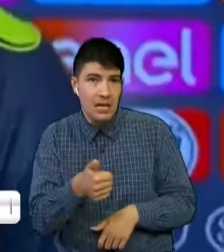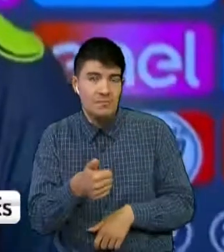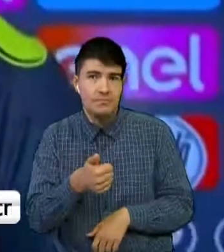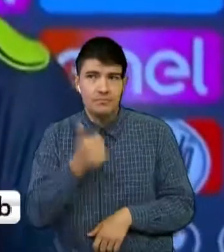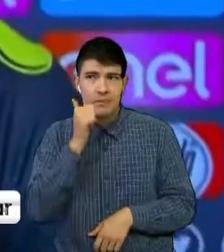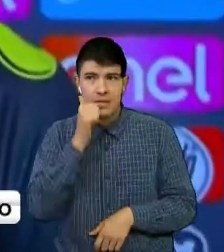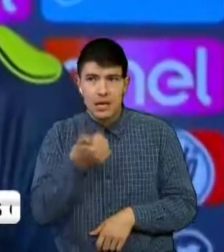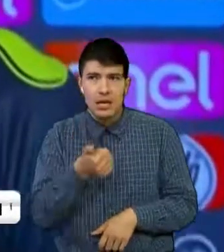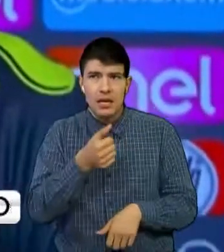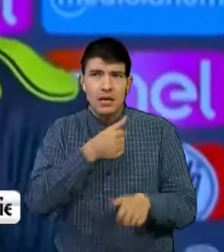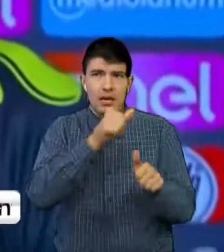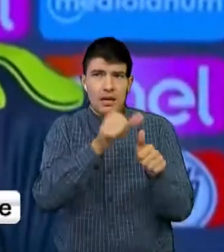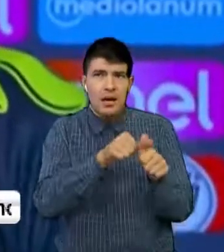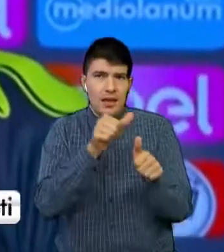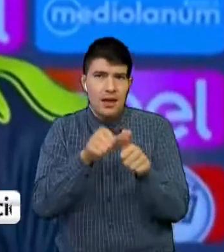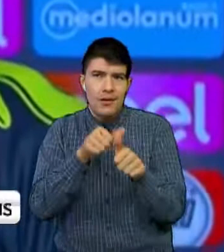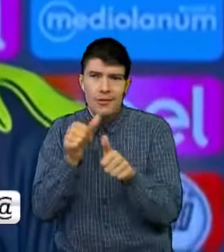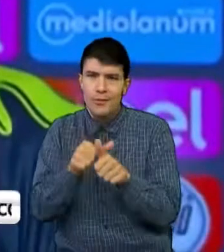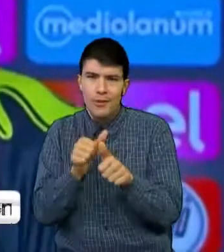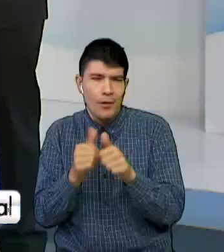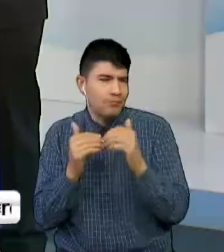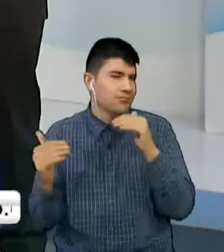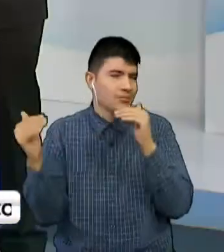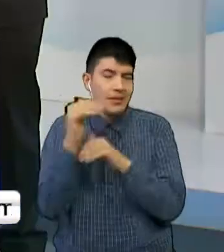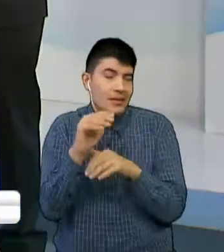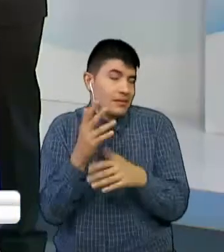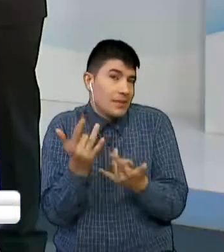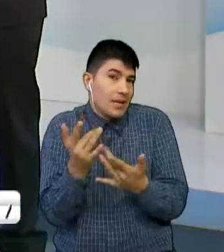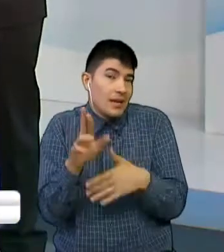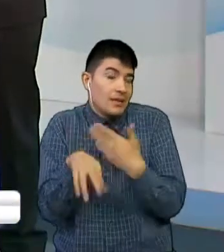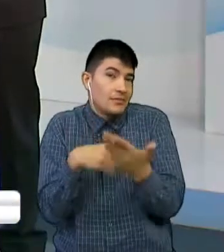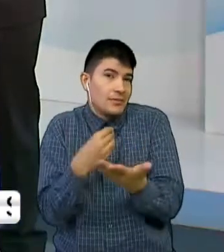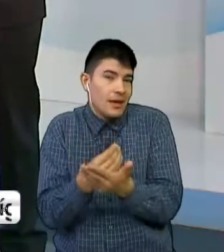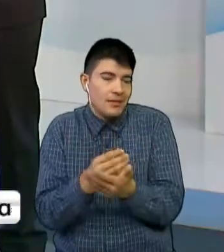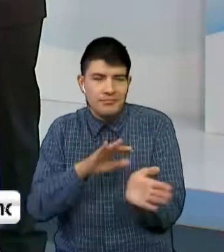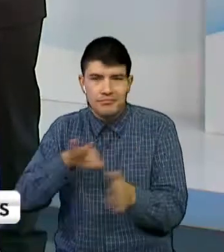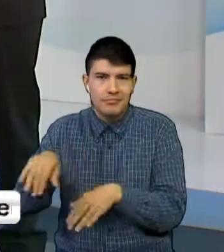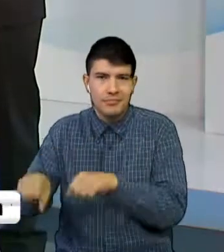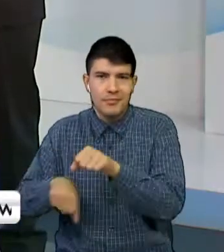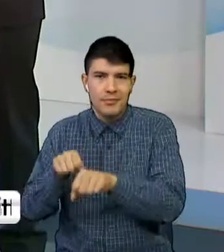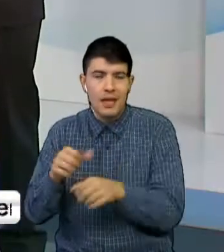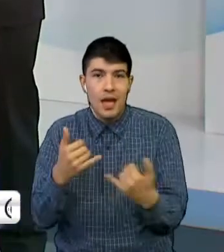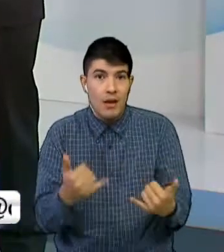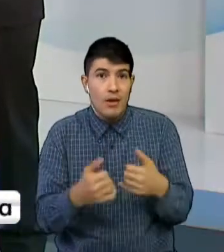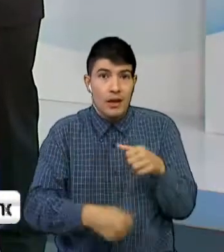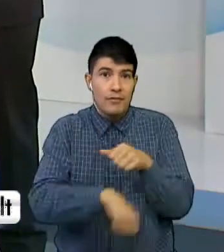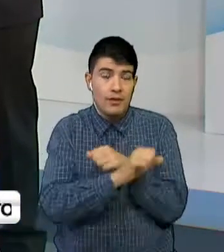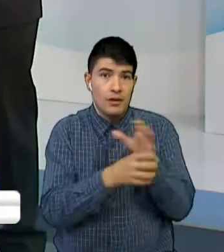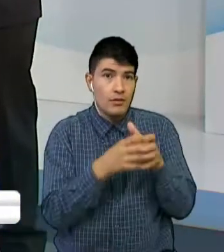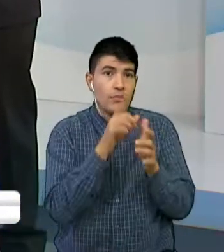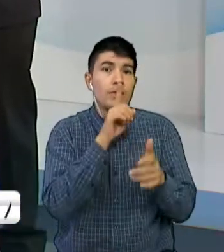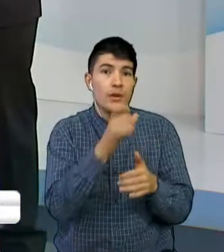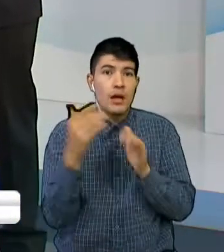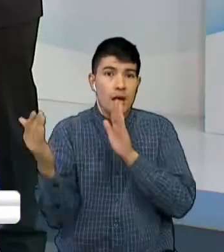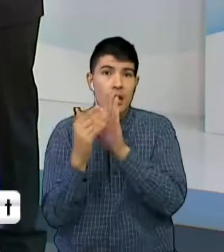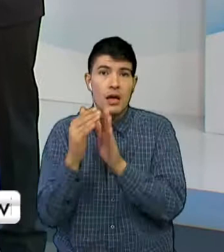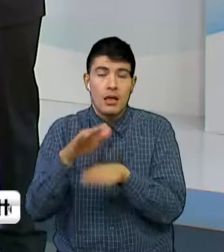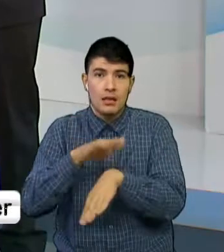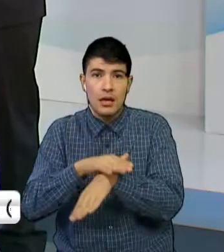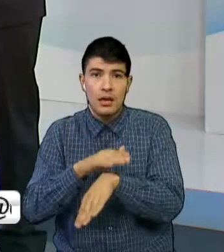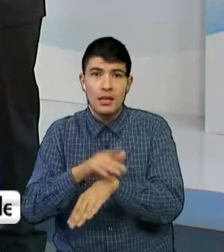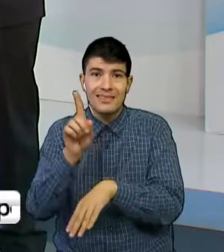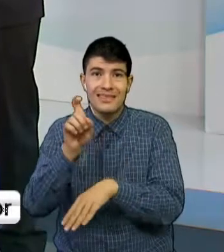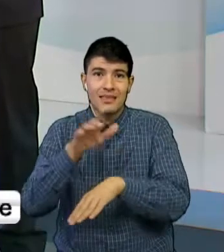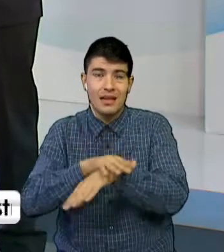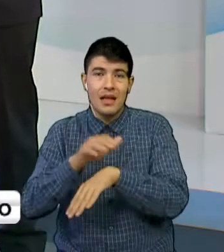cada uno a tope ya ver qué sale dejamos el ciclismo y ahora hablamos del fútbol porque atlético bucaramanga recibe esta tarde a partir